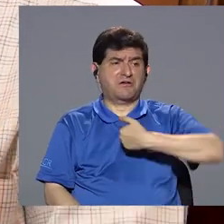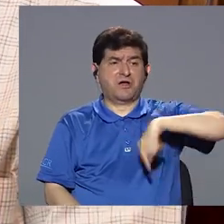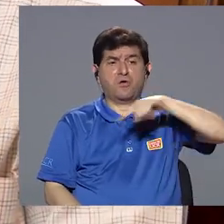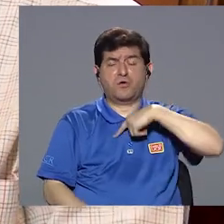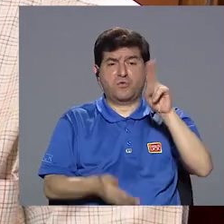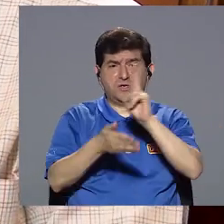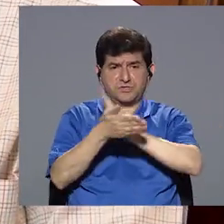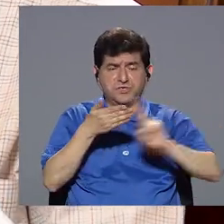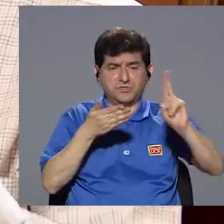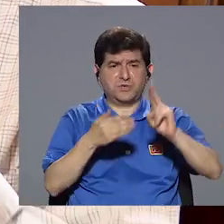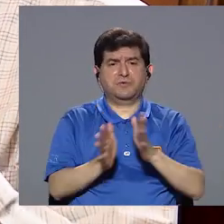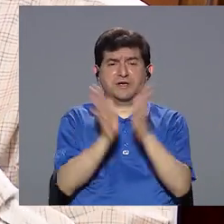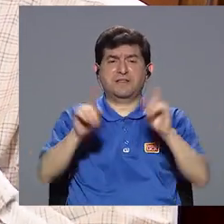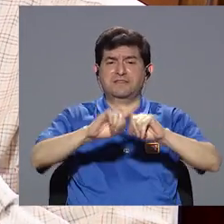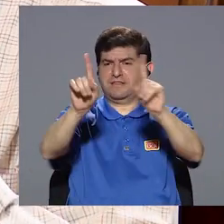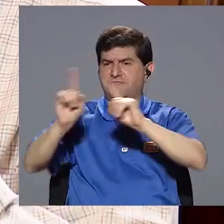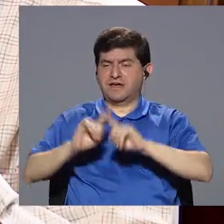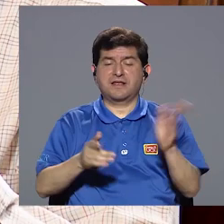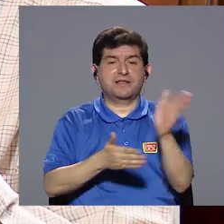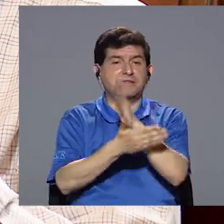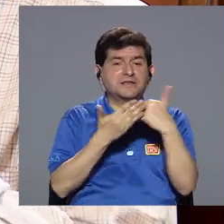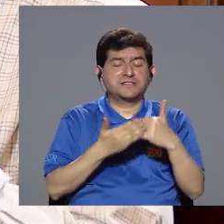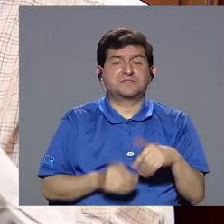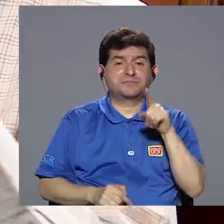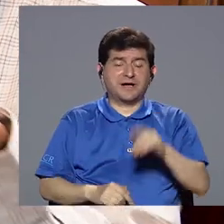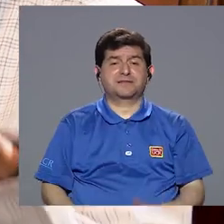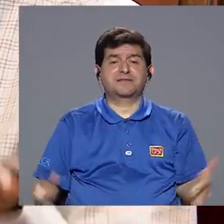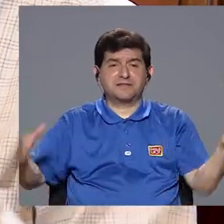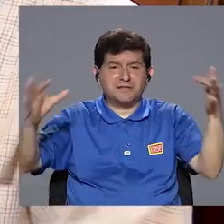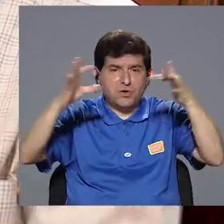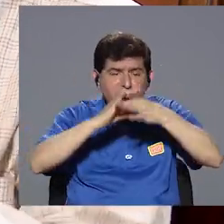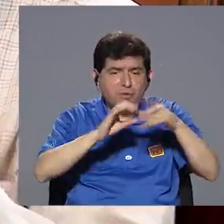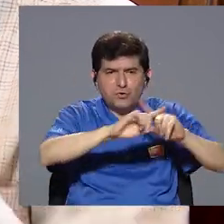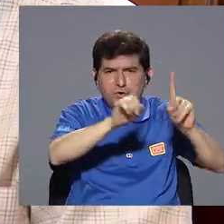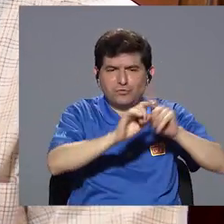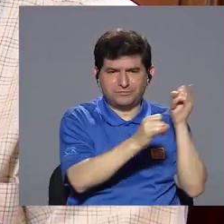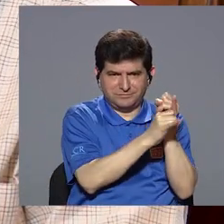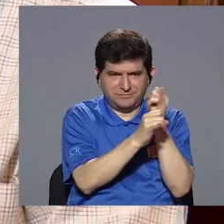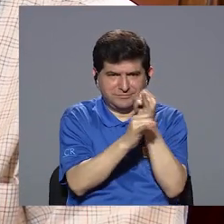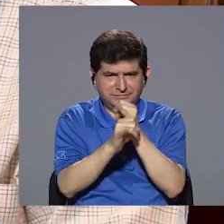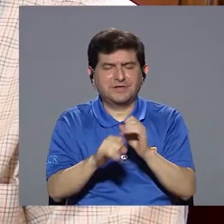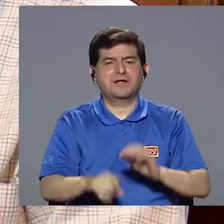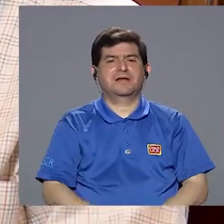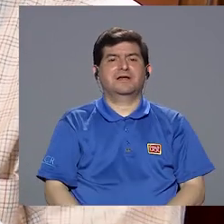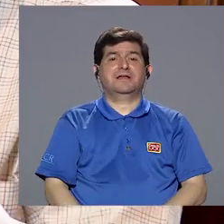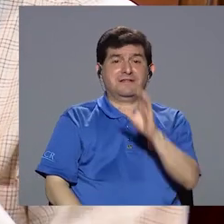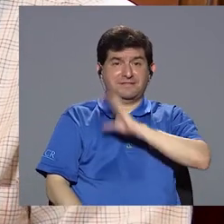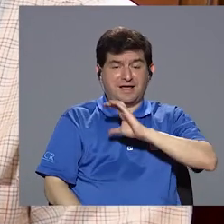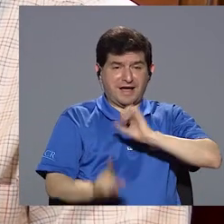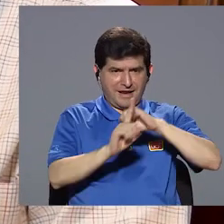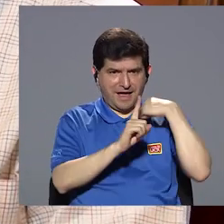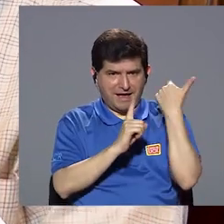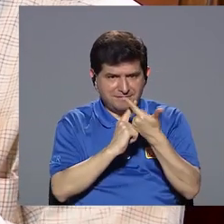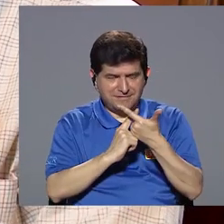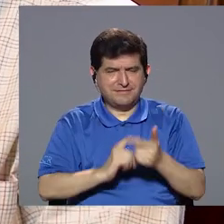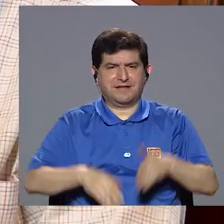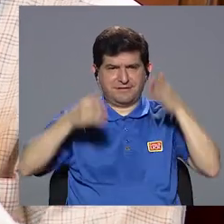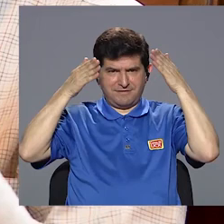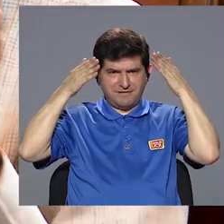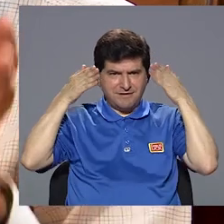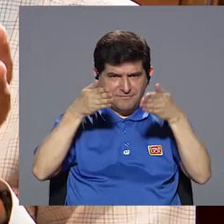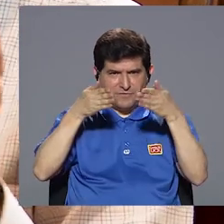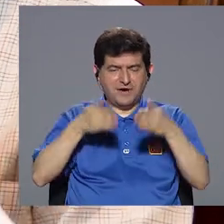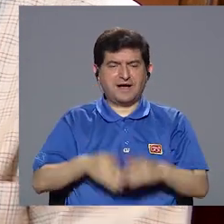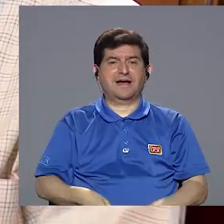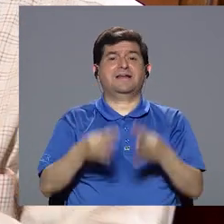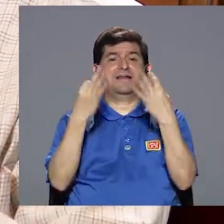rica en nuestras universidades públicas tienen que ser conscientes de que forman parte de un entramado institucional y social y que debe